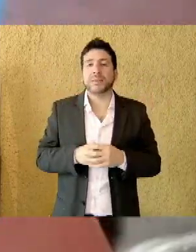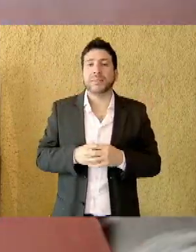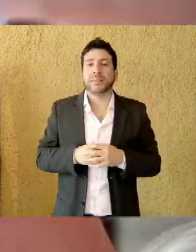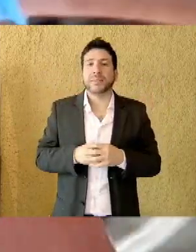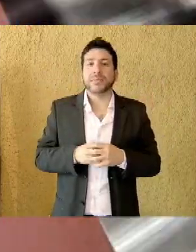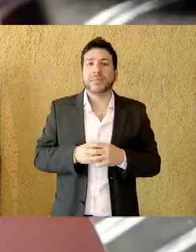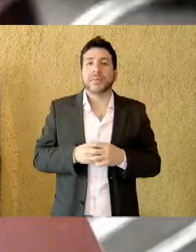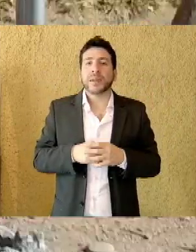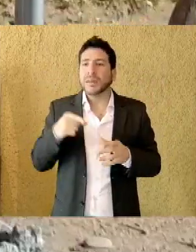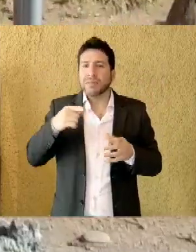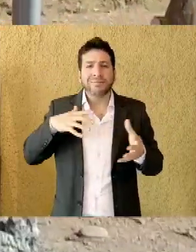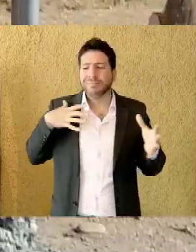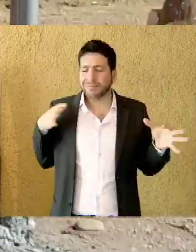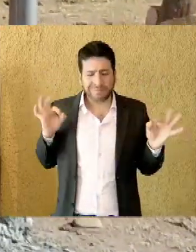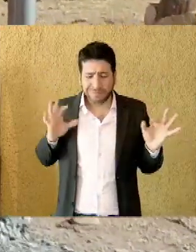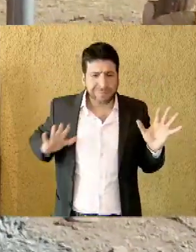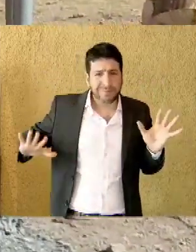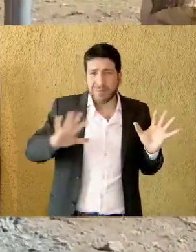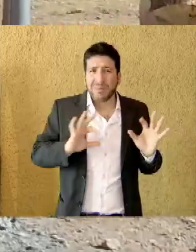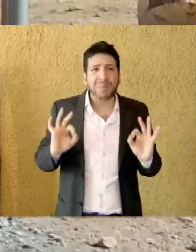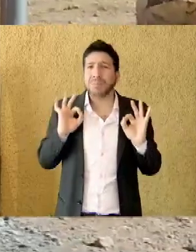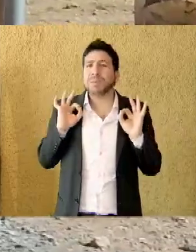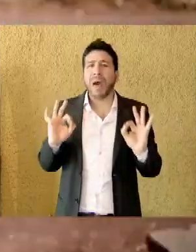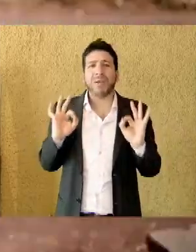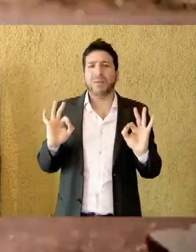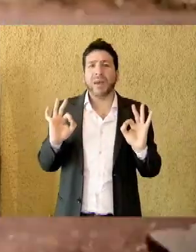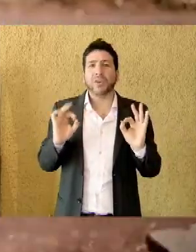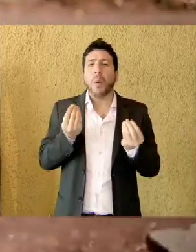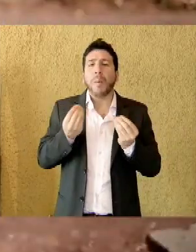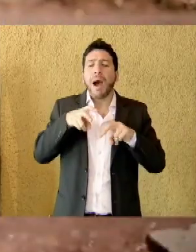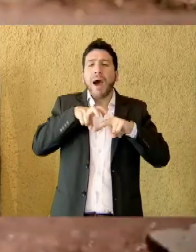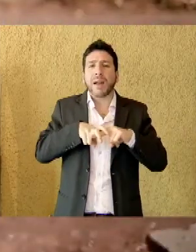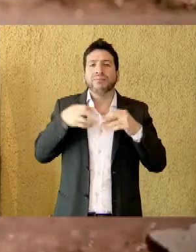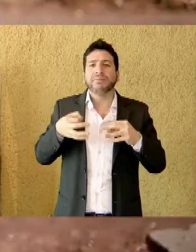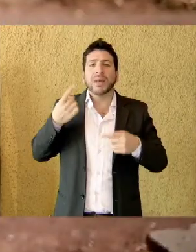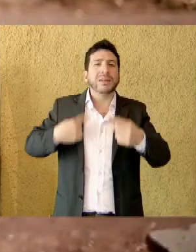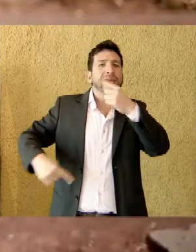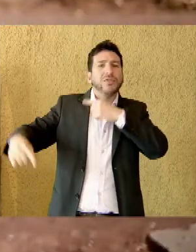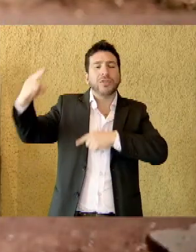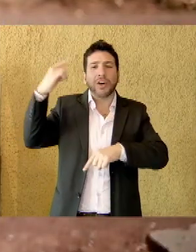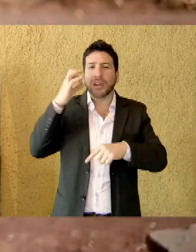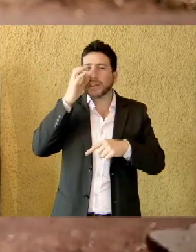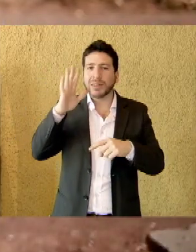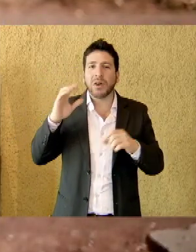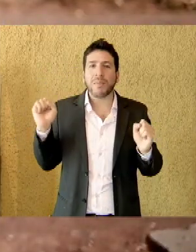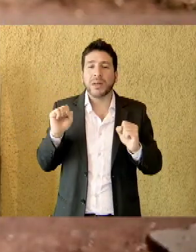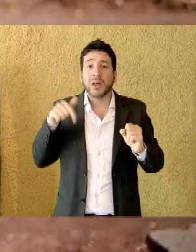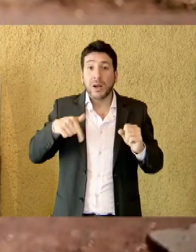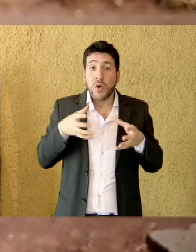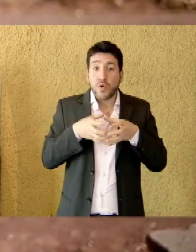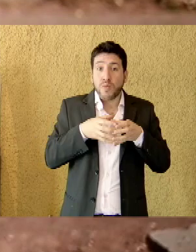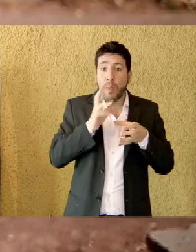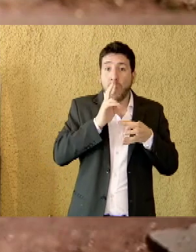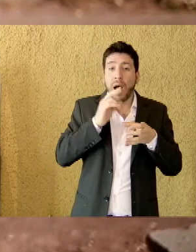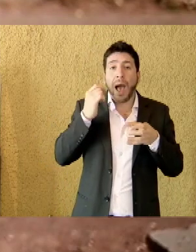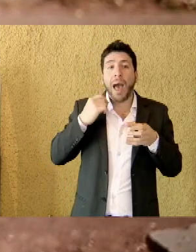combinación perfecta para esta fiesta. En esta oportunidad, una pareja del ballet folclórico de General